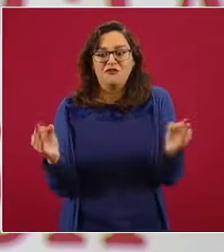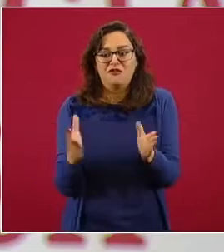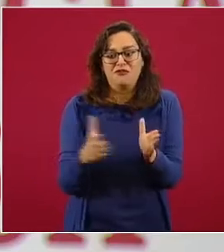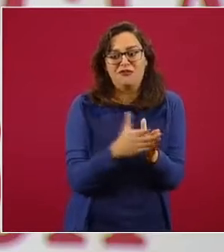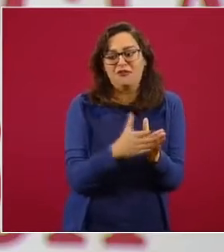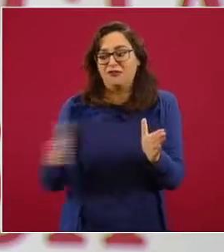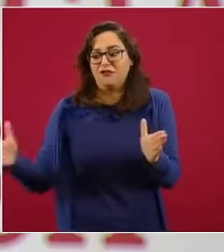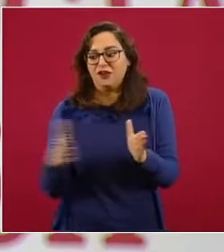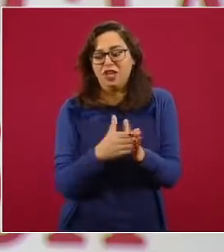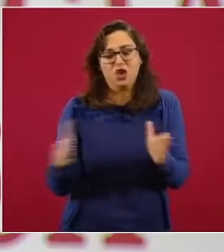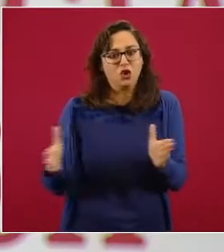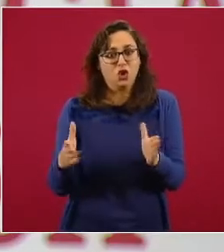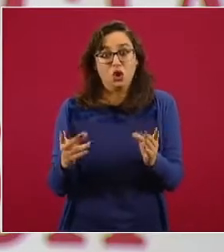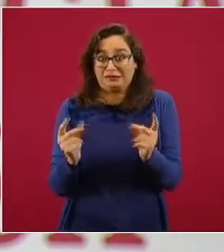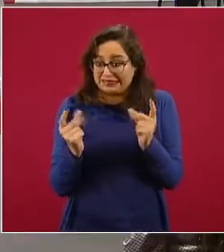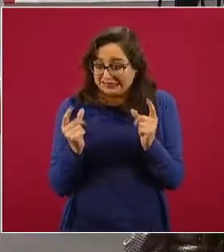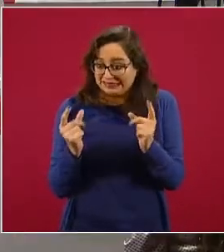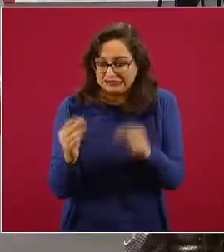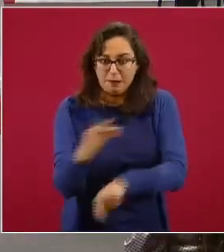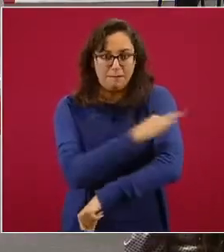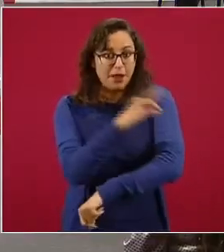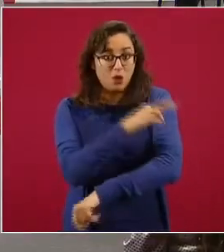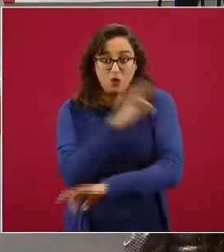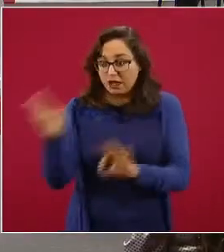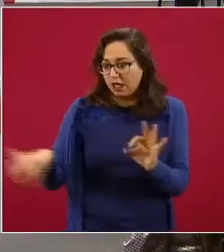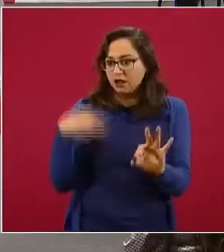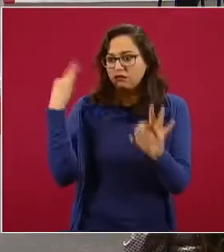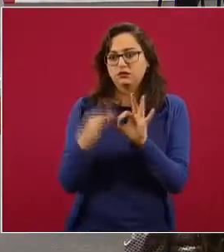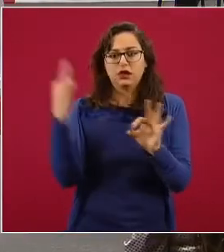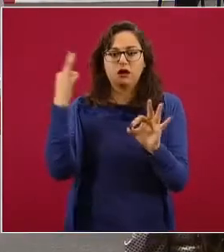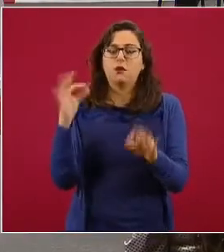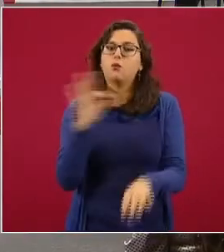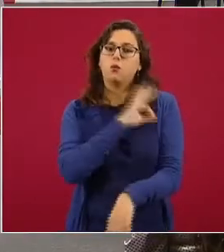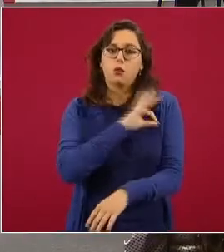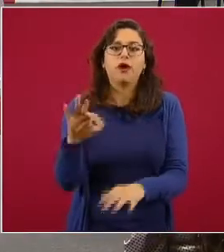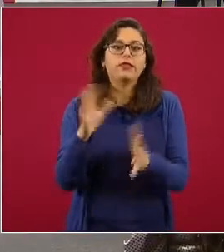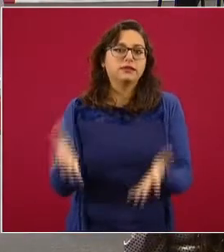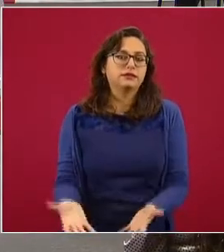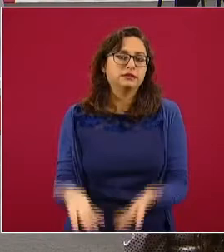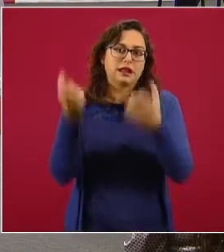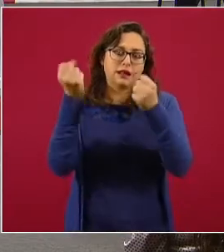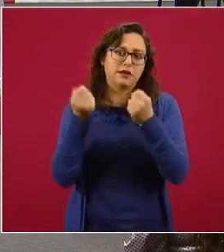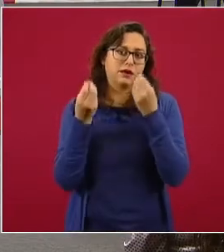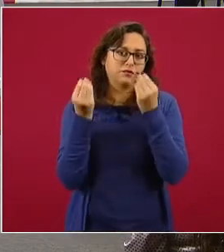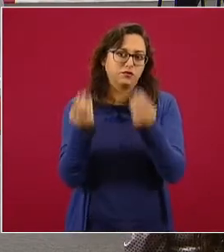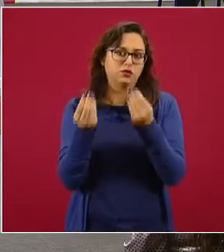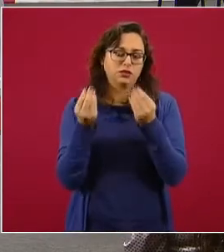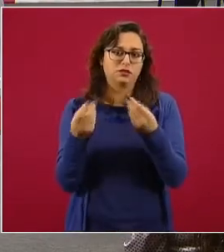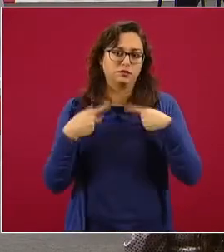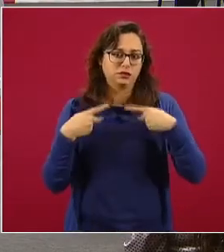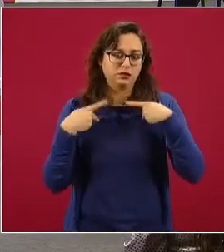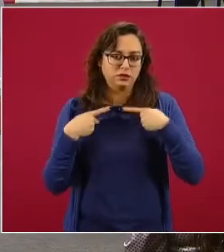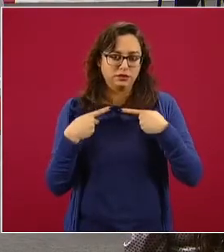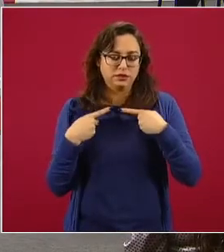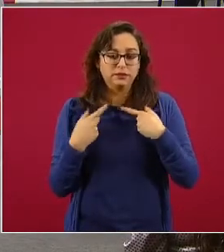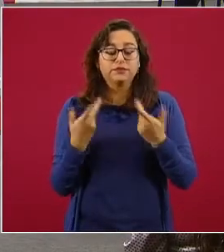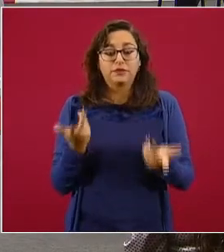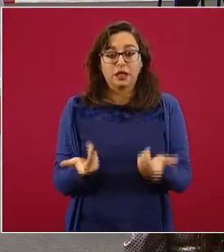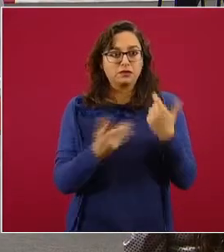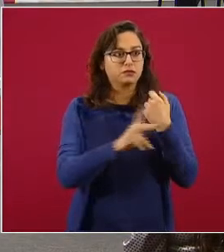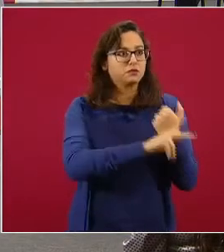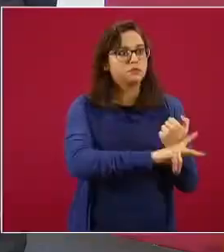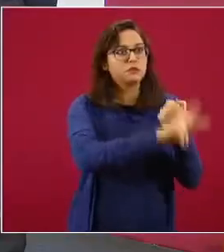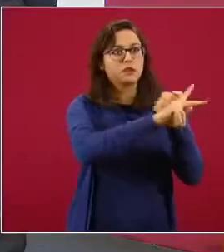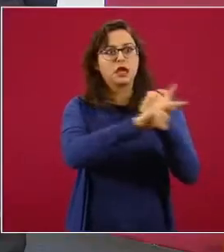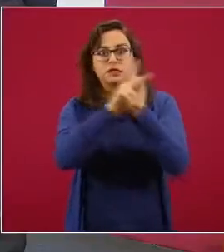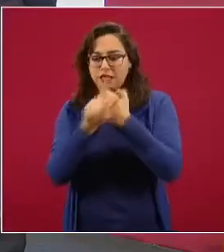significa un cambio enorme para el curso que habrá de seguir esta pandemia. Entonces, ¿qué están pensando todos estos países? Y México también, que